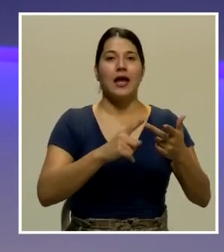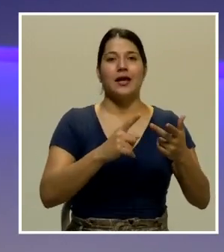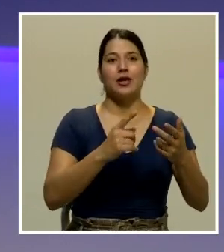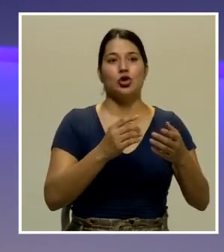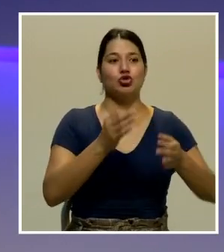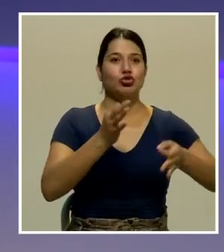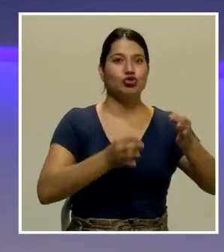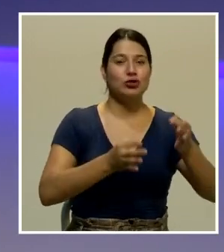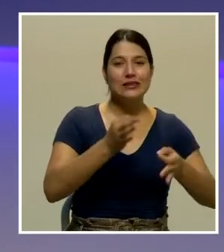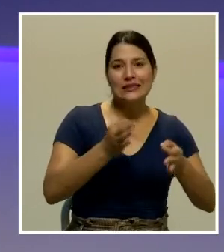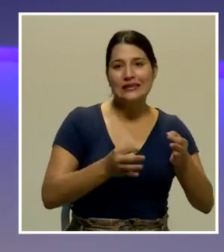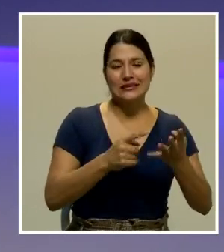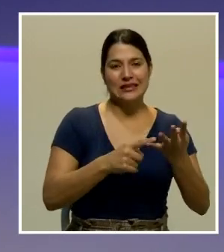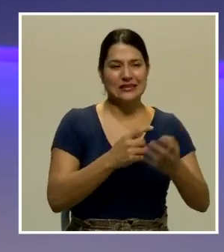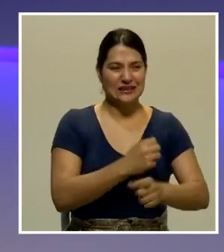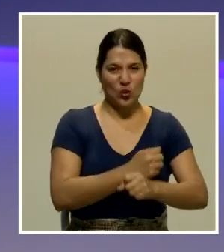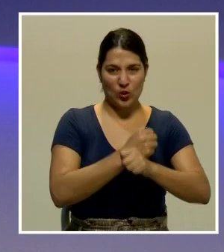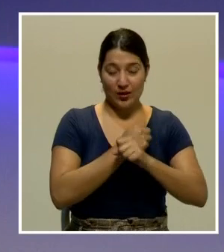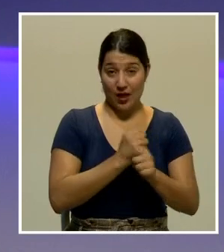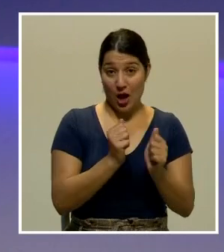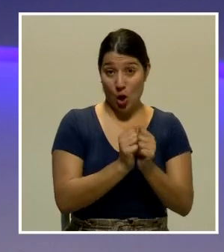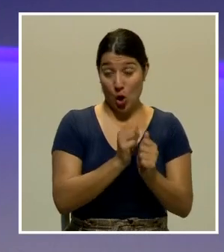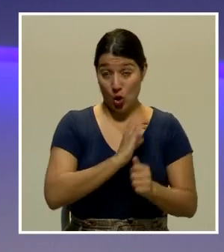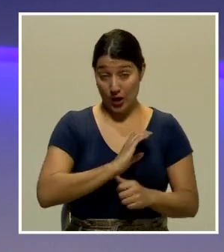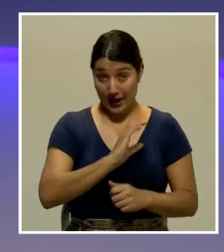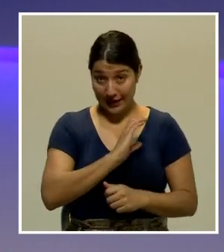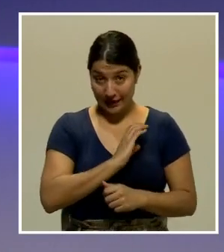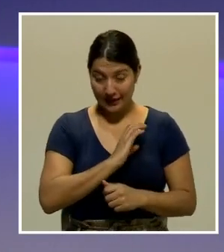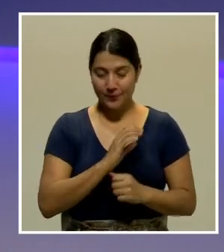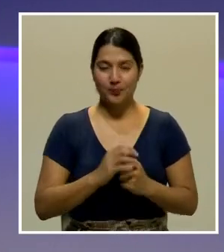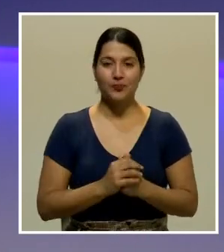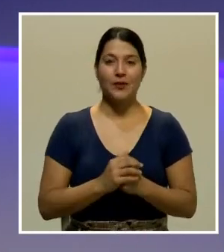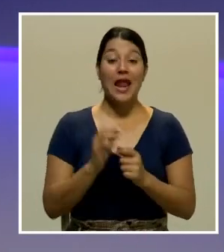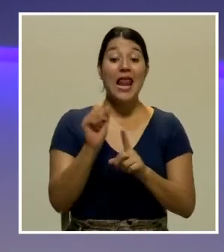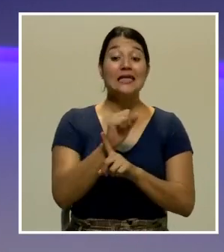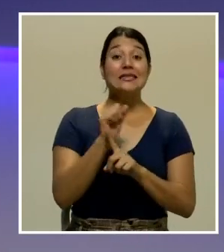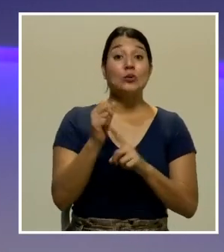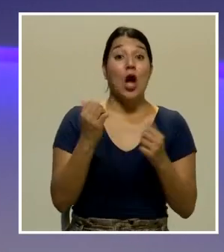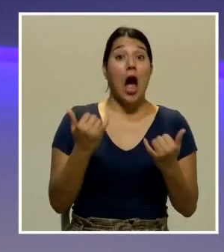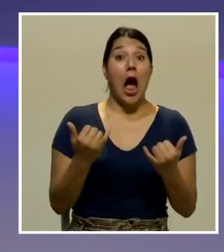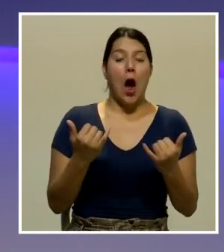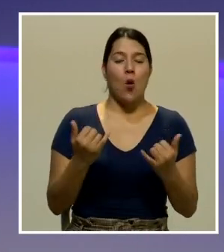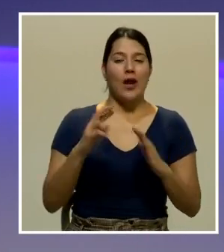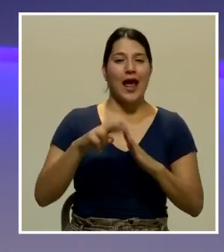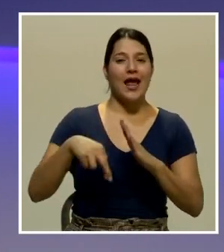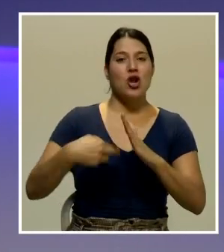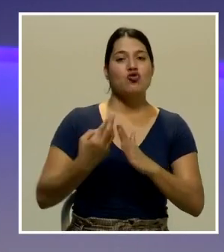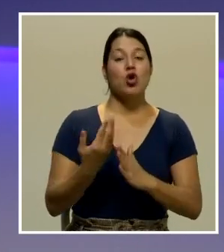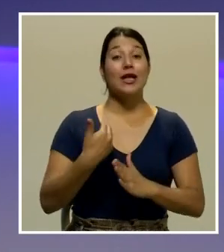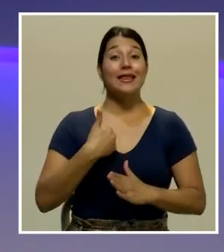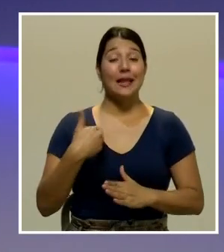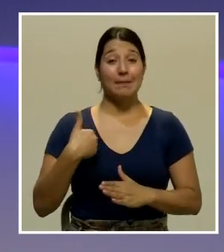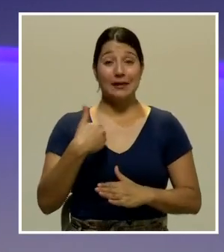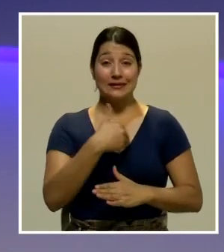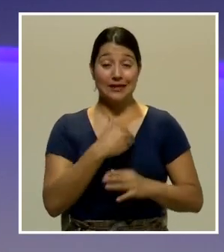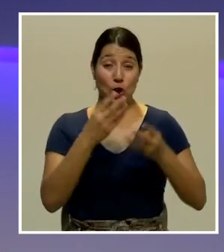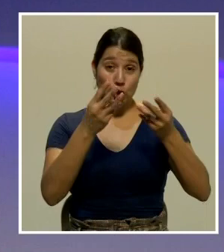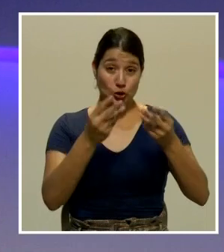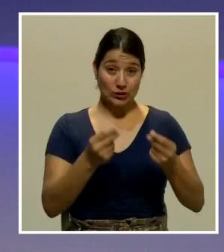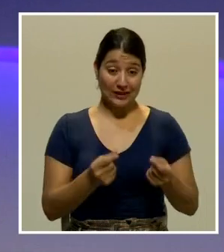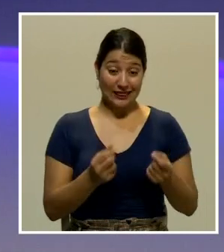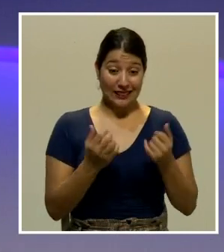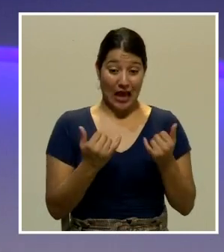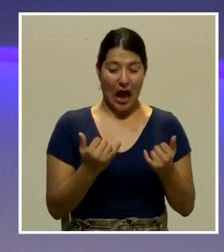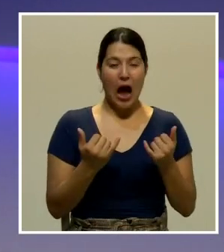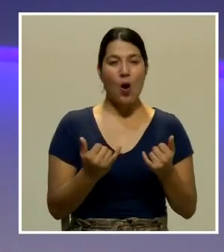de calidad. En la coyuntura actual, el rol del Ministerio de Hacienda adquirió un matiz